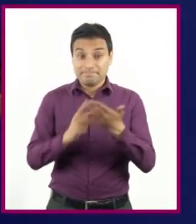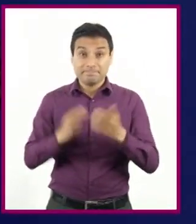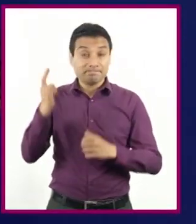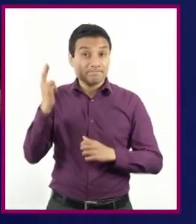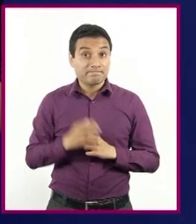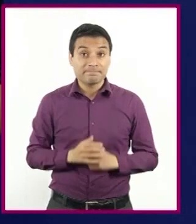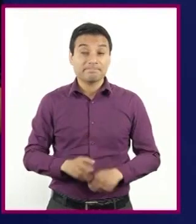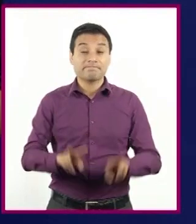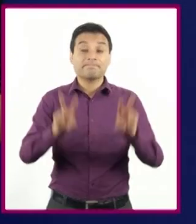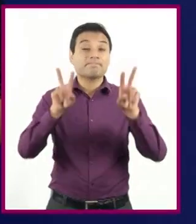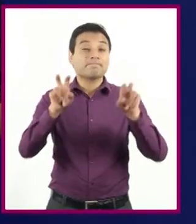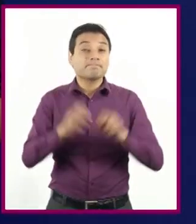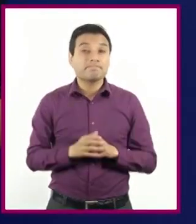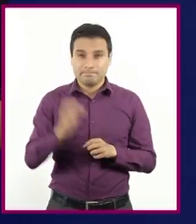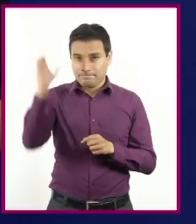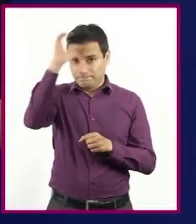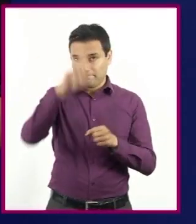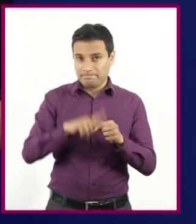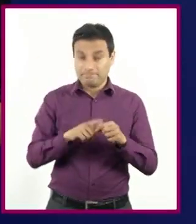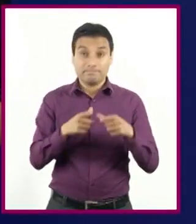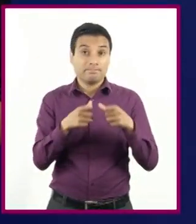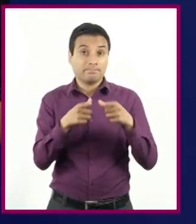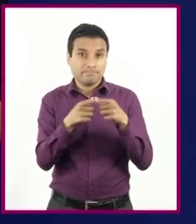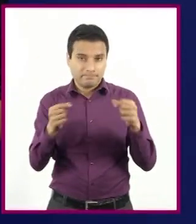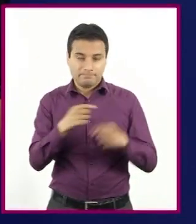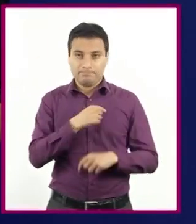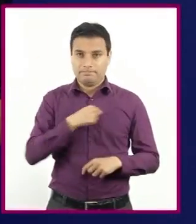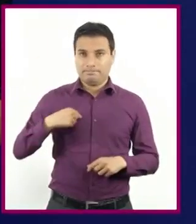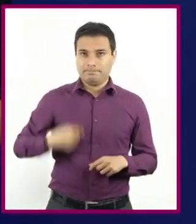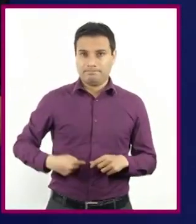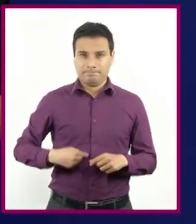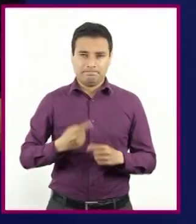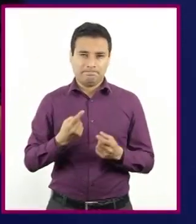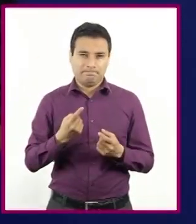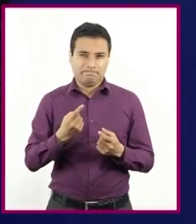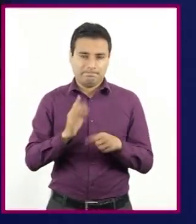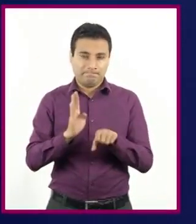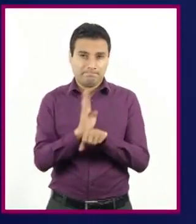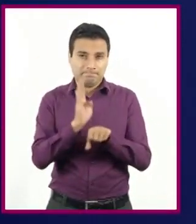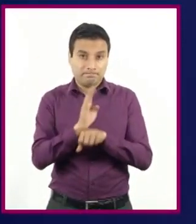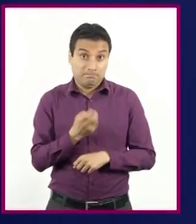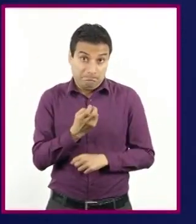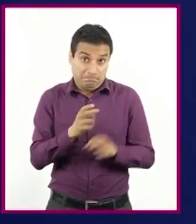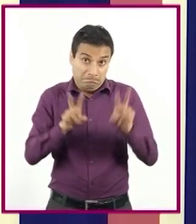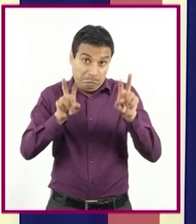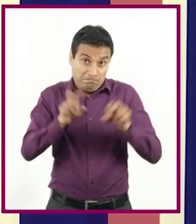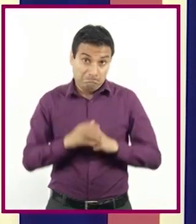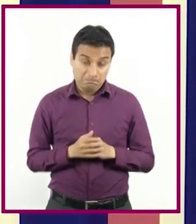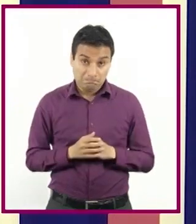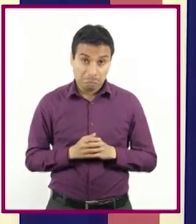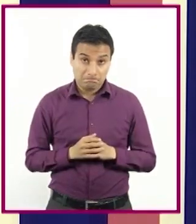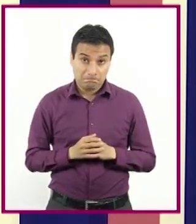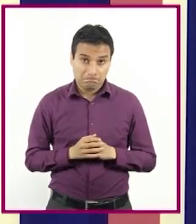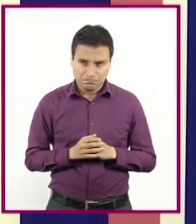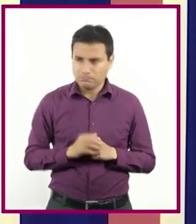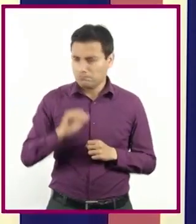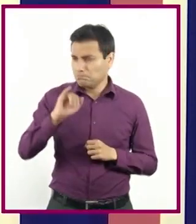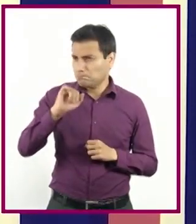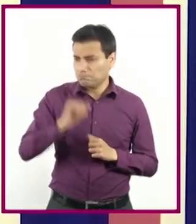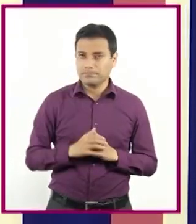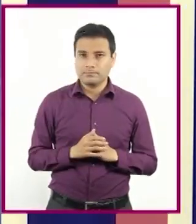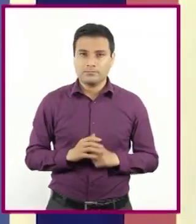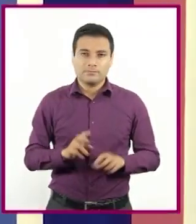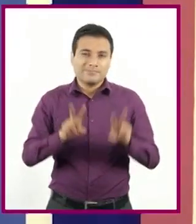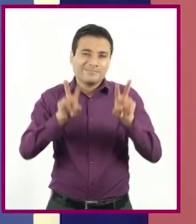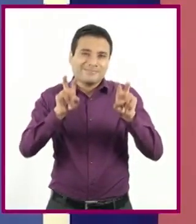hablará acerca de las culturas de Japón, China y Brasil. ¿Ese puede ser el tema? Sí, pero es